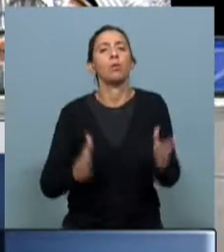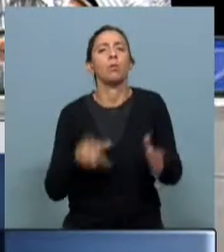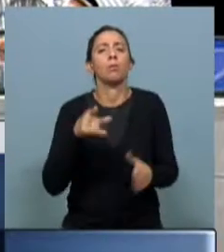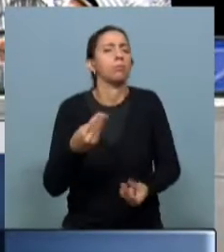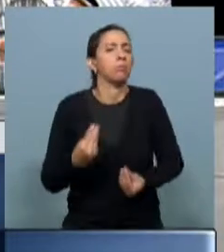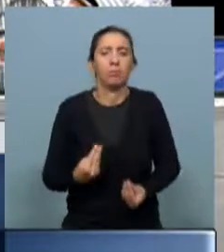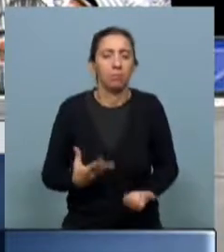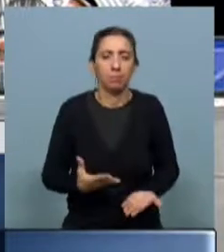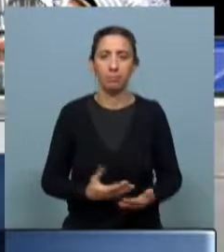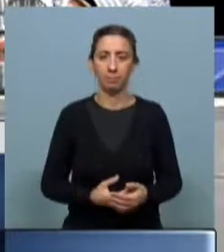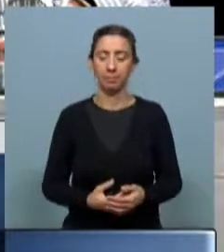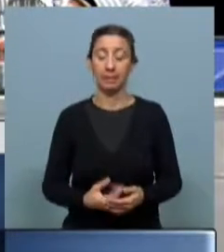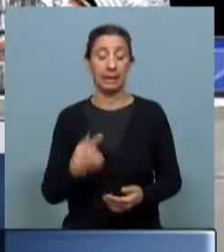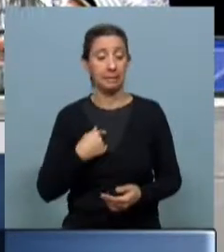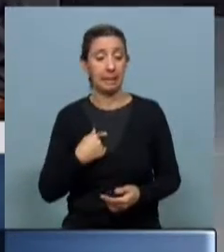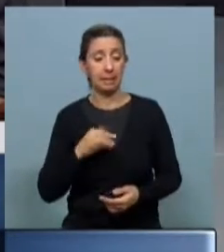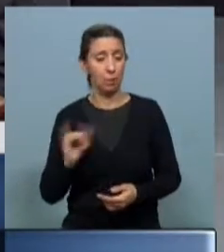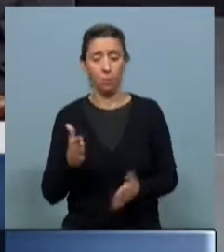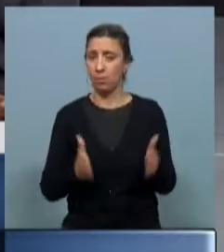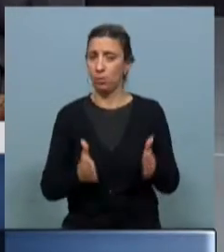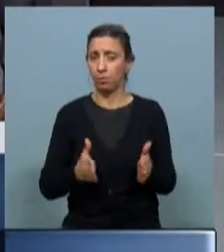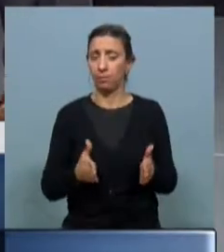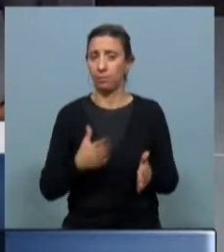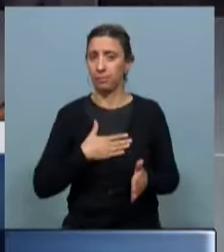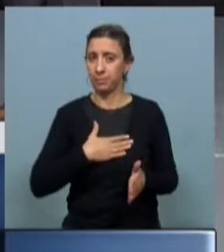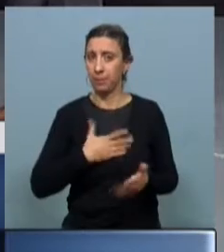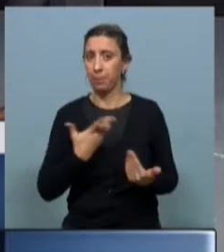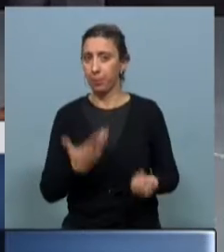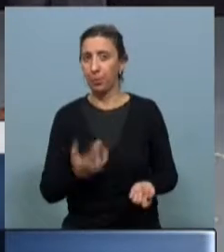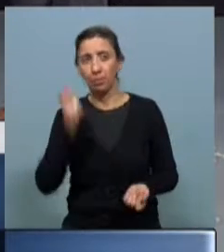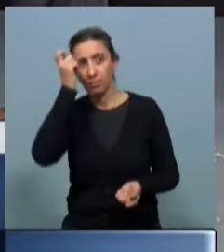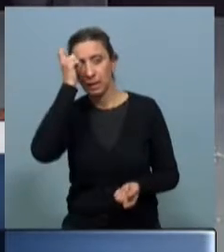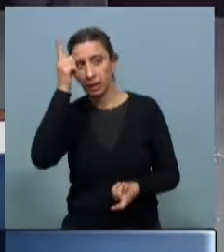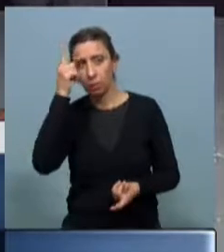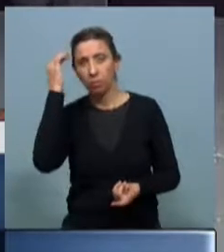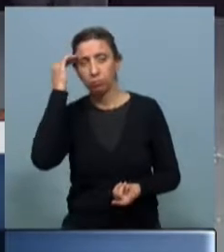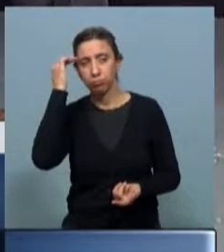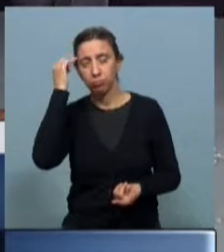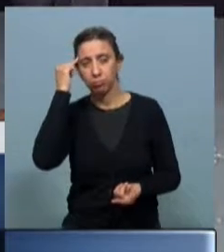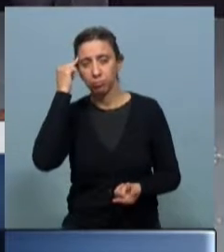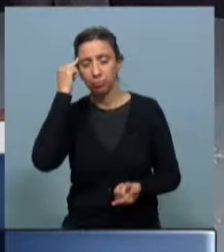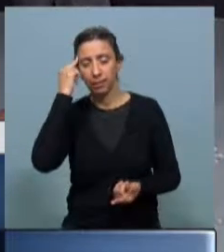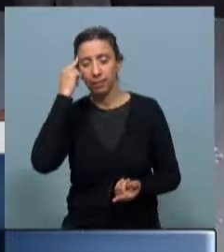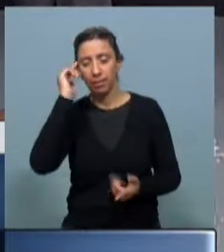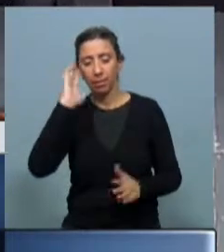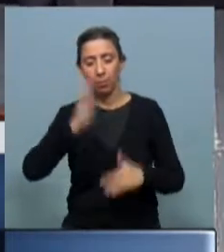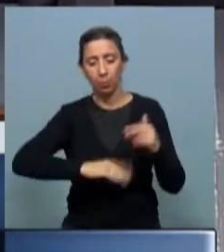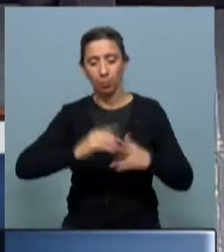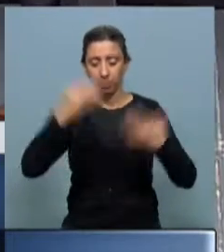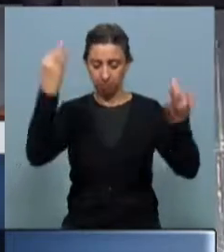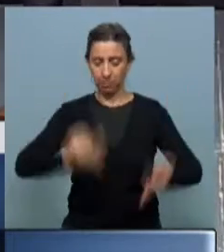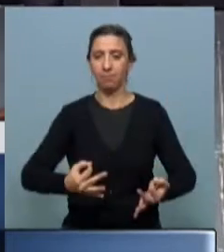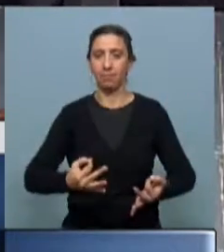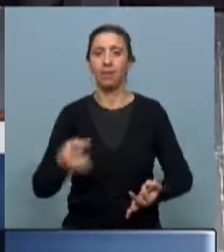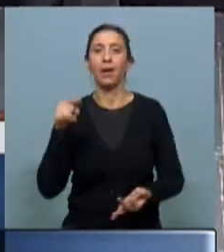vos? Para mí lo mejor de la robótica es poder llevar una idea que uno tiene en la cabeza y construirla y llevarla a la realidad.